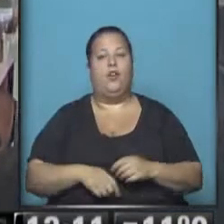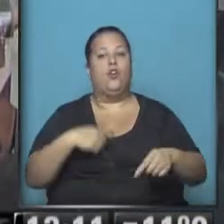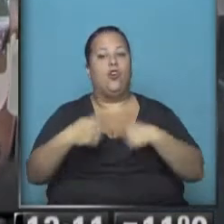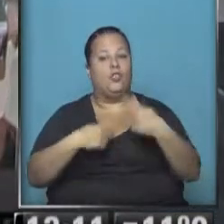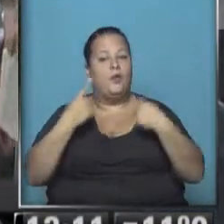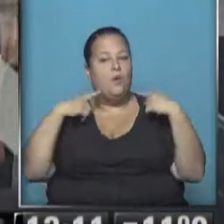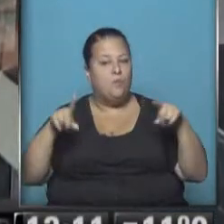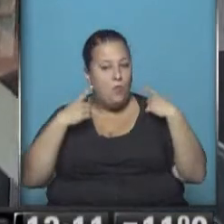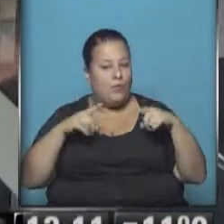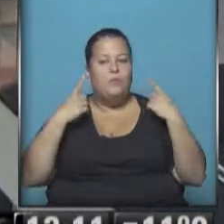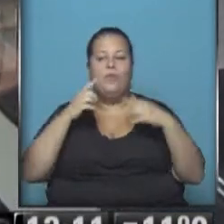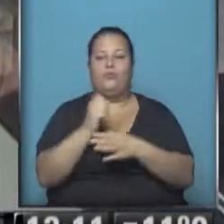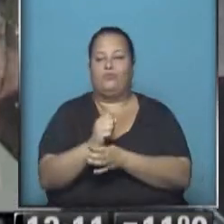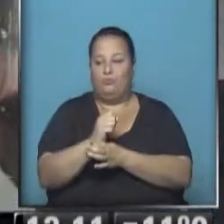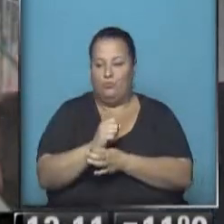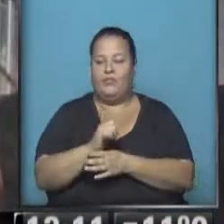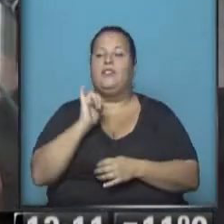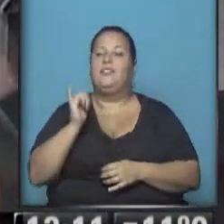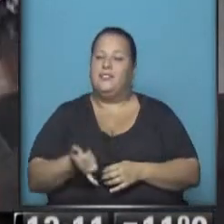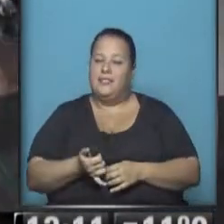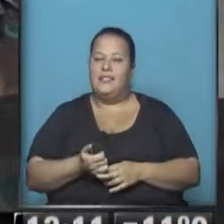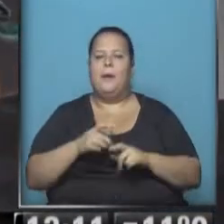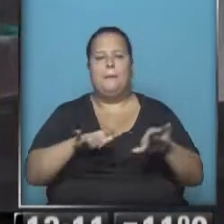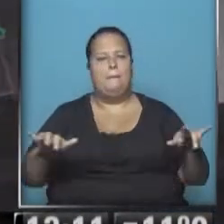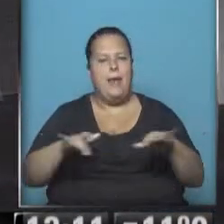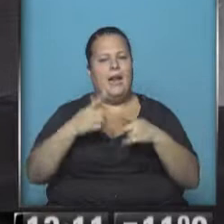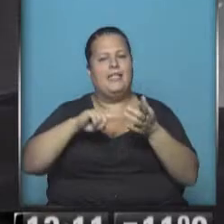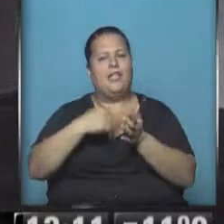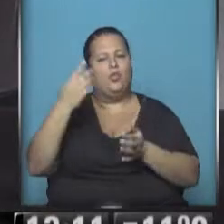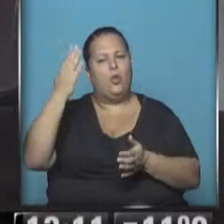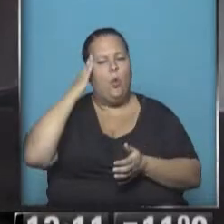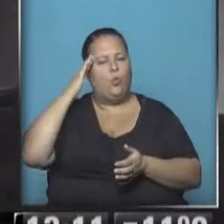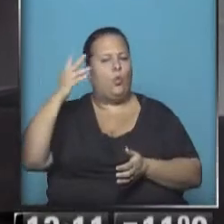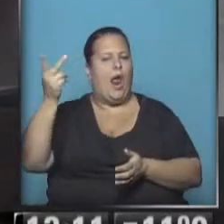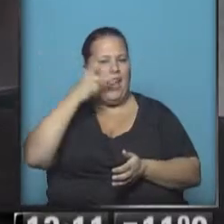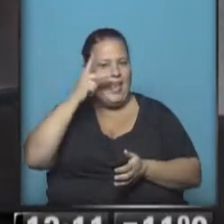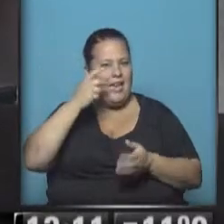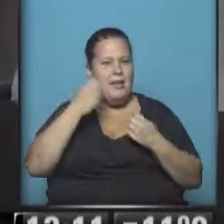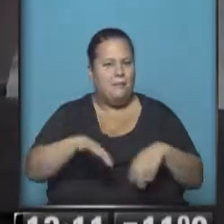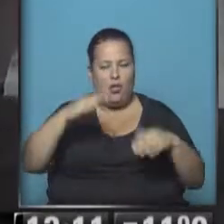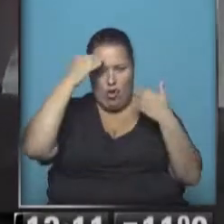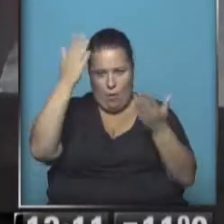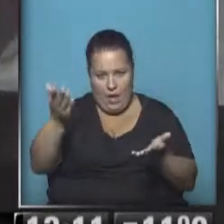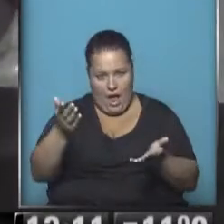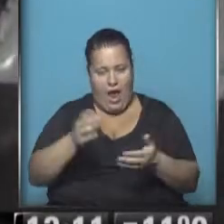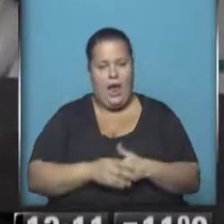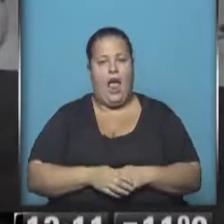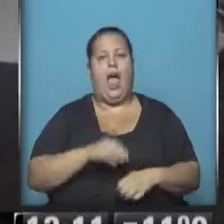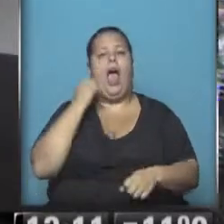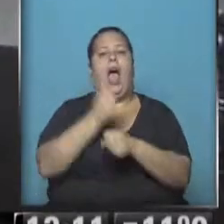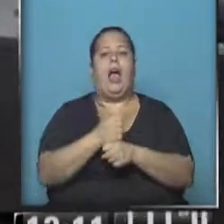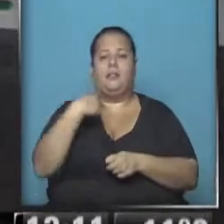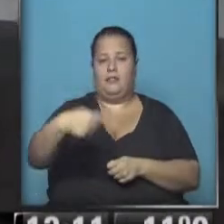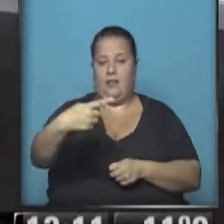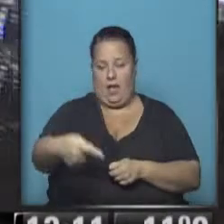Seguimos con música y la música de un maestro. Sí, y mucho piano en el Centro Cultural Kirchner a partir de este homenaje, Gaby, hasta los